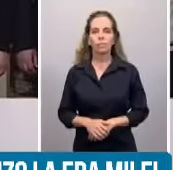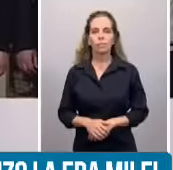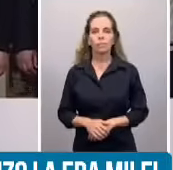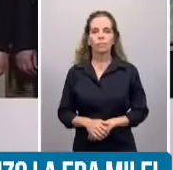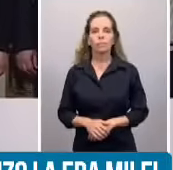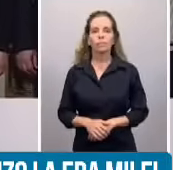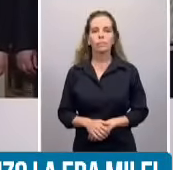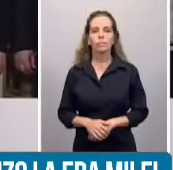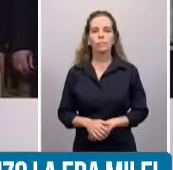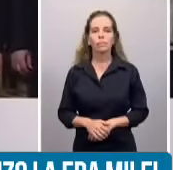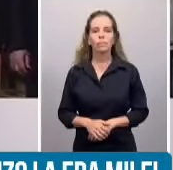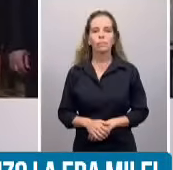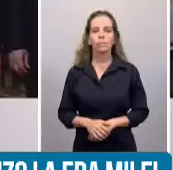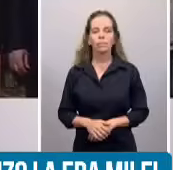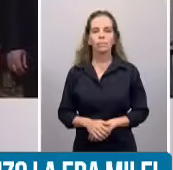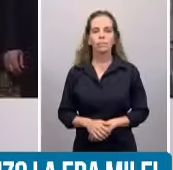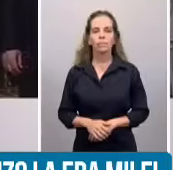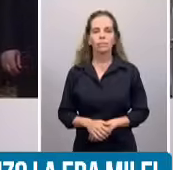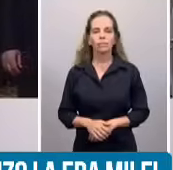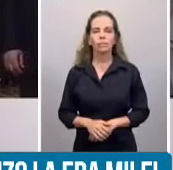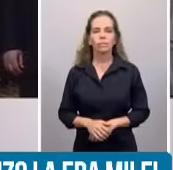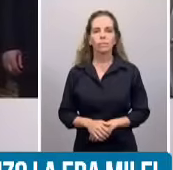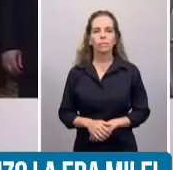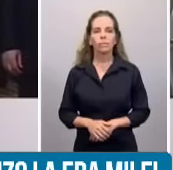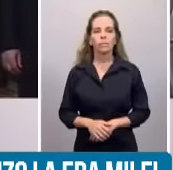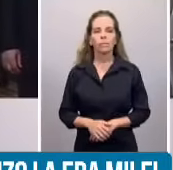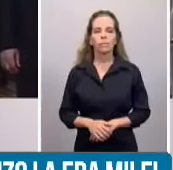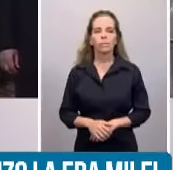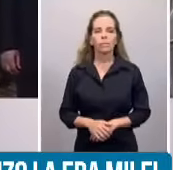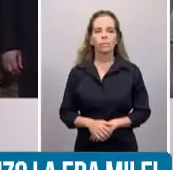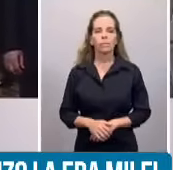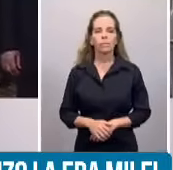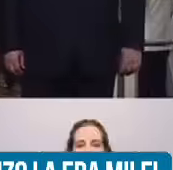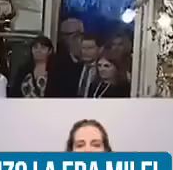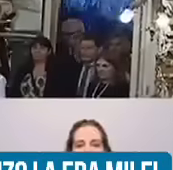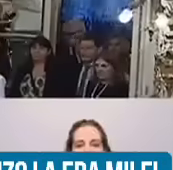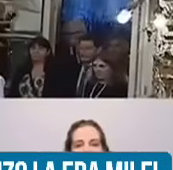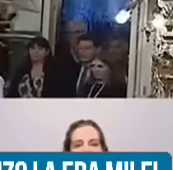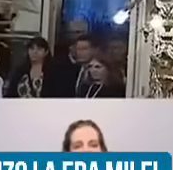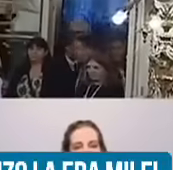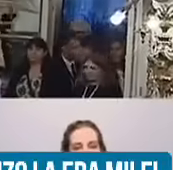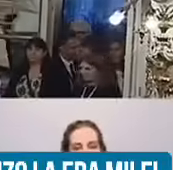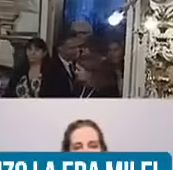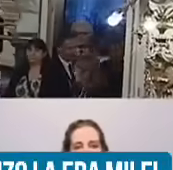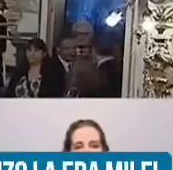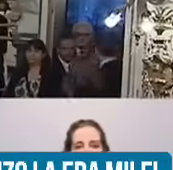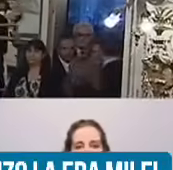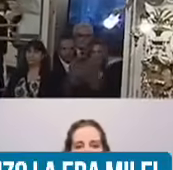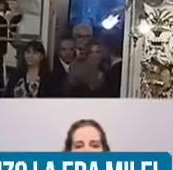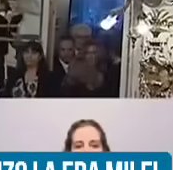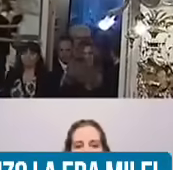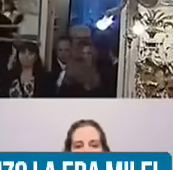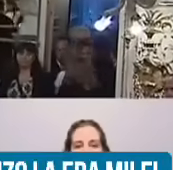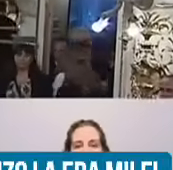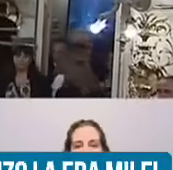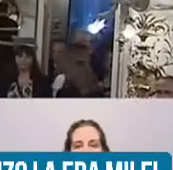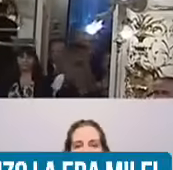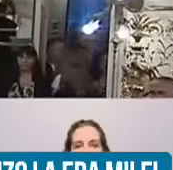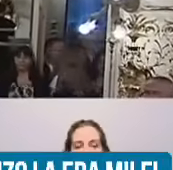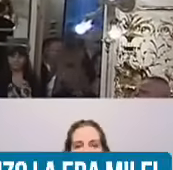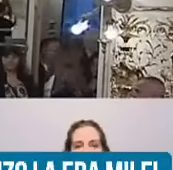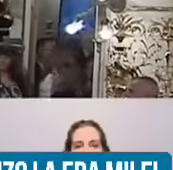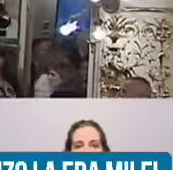la izquierda... Mirá, Que estén Boric al lado de la calle Pou habla del Mercosur, no de, para mí, no de otra cosa. Me